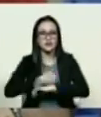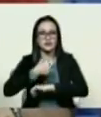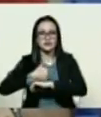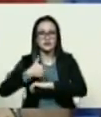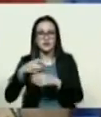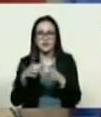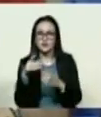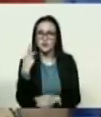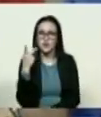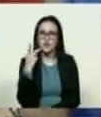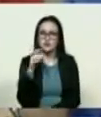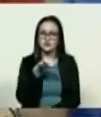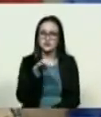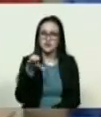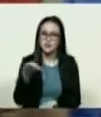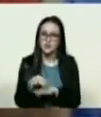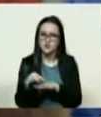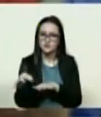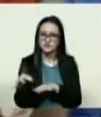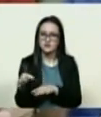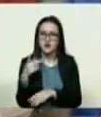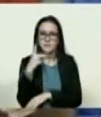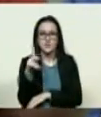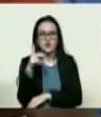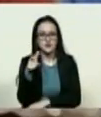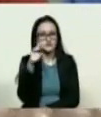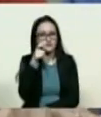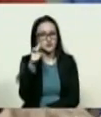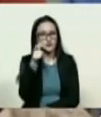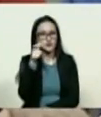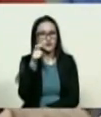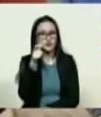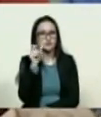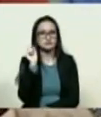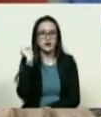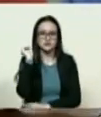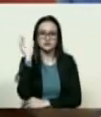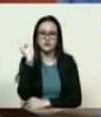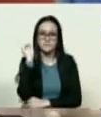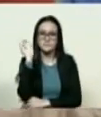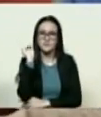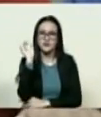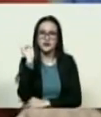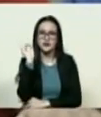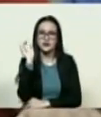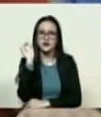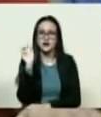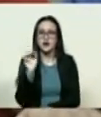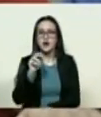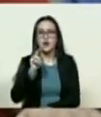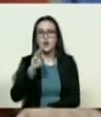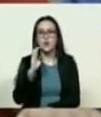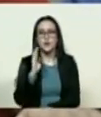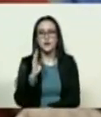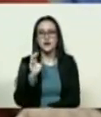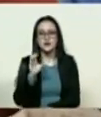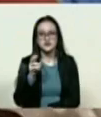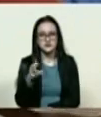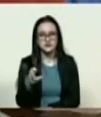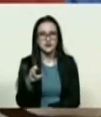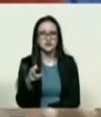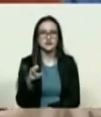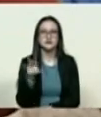equipos políticos estadales, municipales y parroquiales supervisando. En las asambleas que vamos a hacer, en las UVCH, que vamos a tener